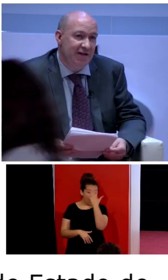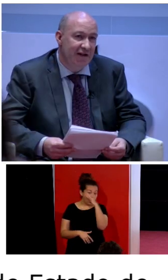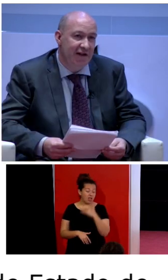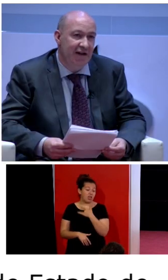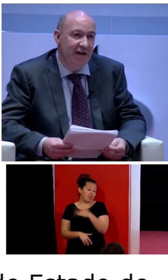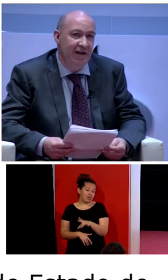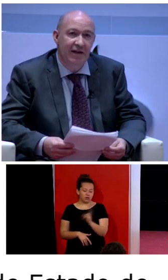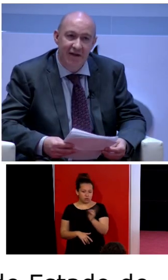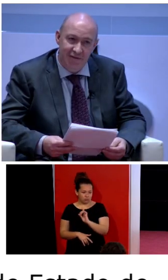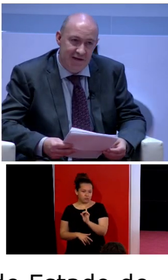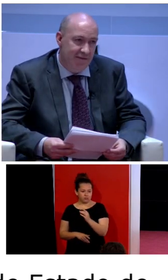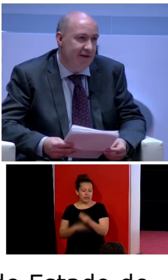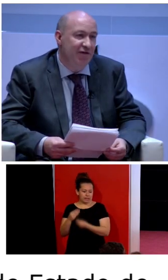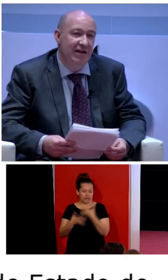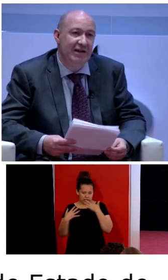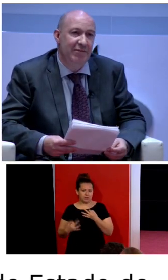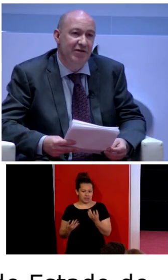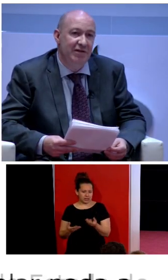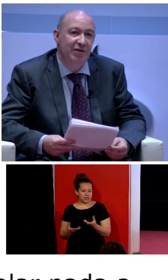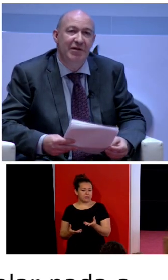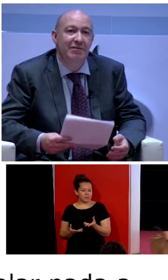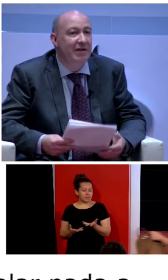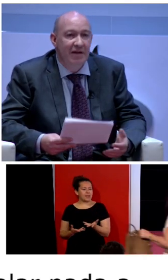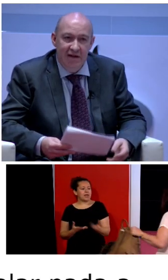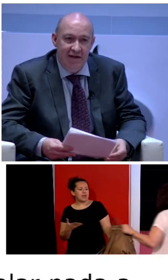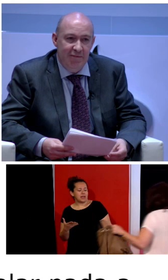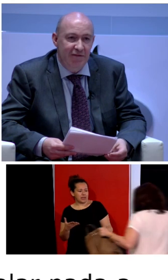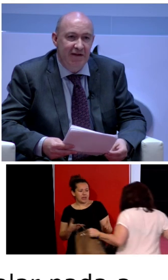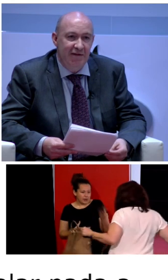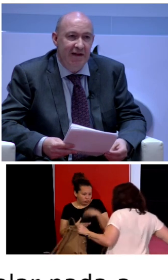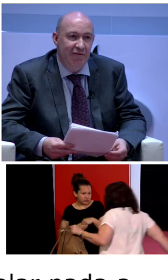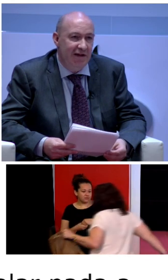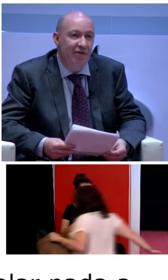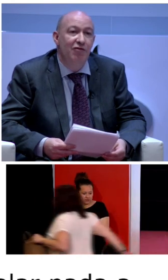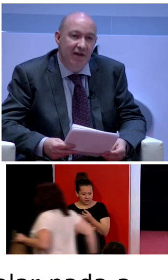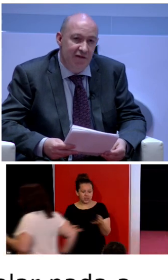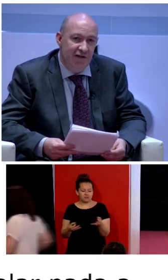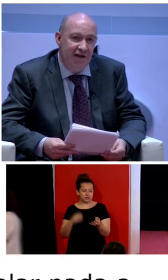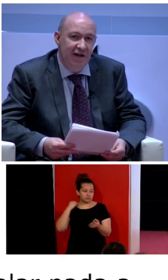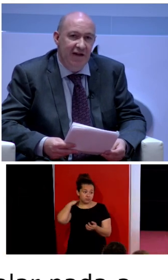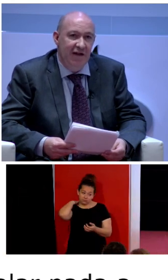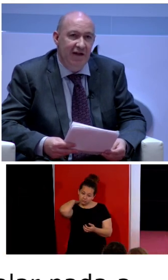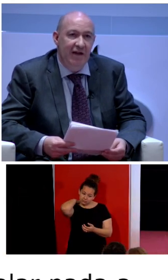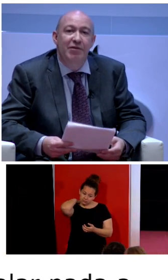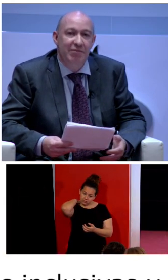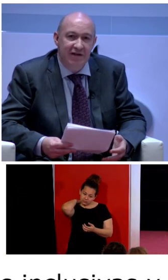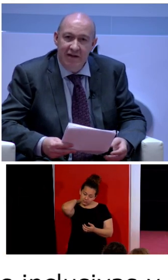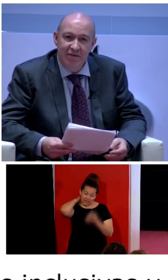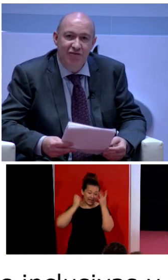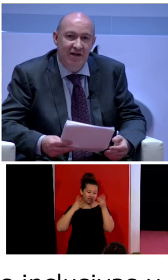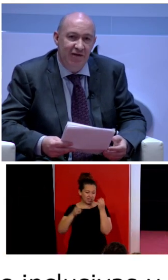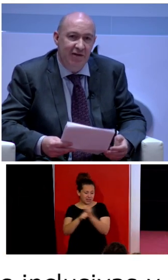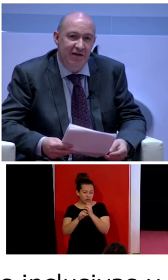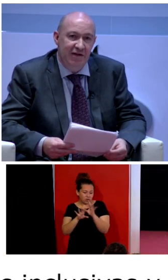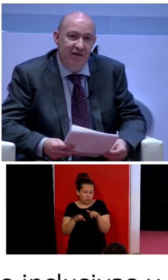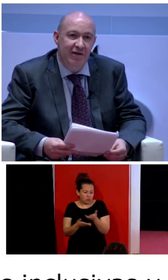inclusivas y de hacer efectiva la posibilidad de que esas personas puedan desempeñar una actividad laboral como cualquier otra y puedan prestar además